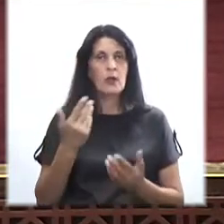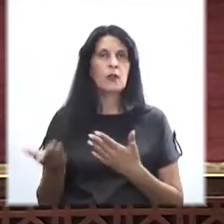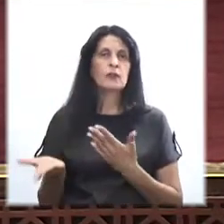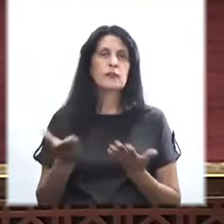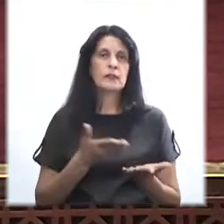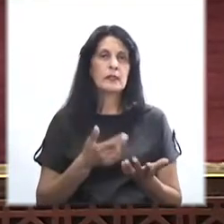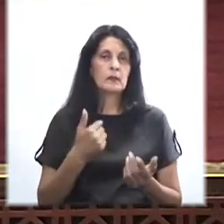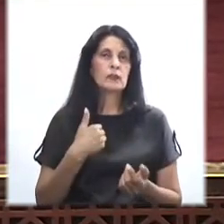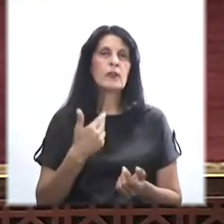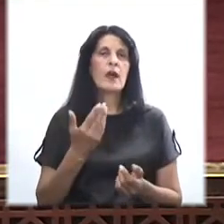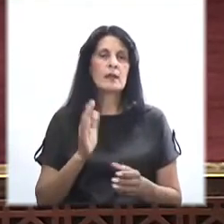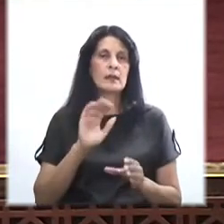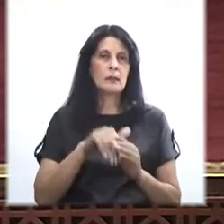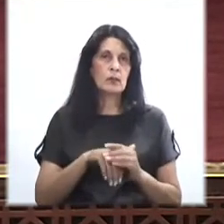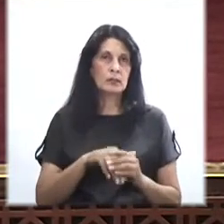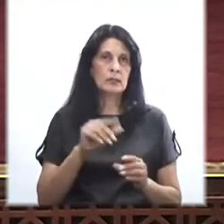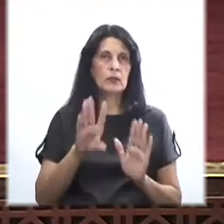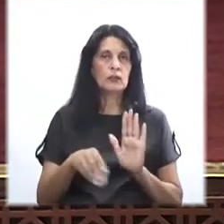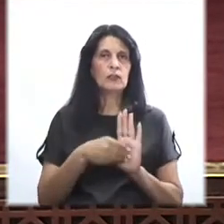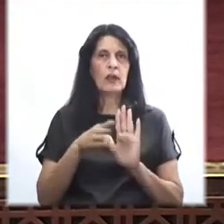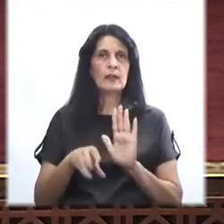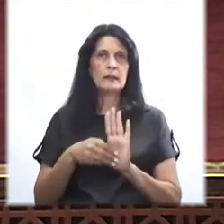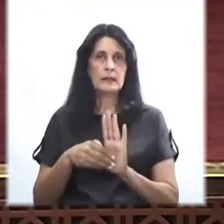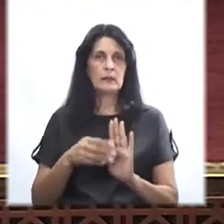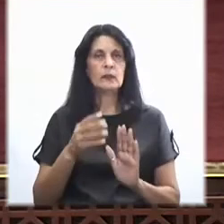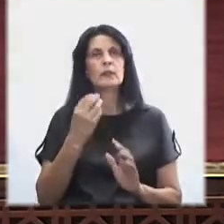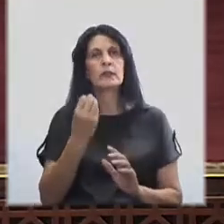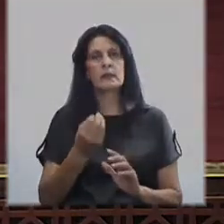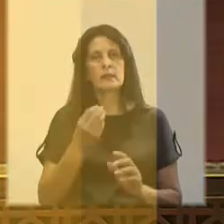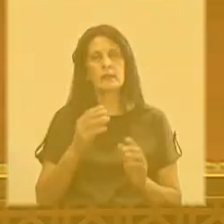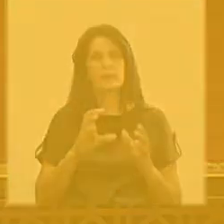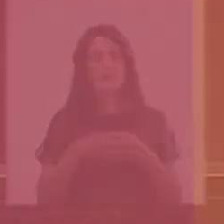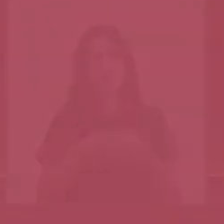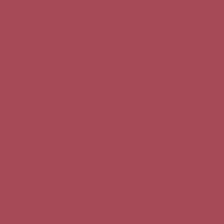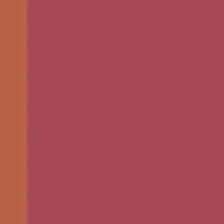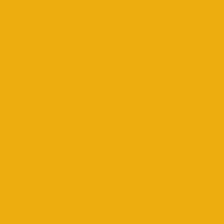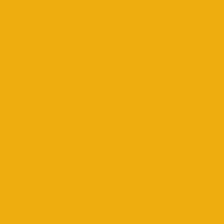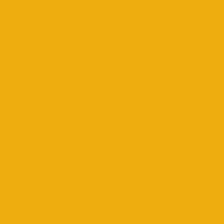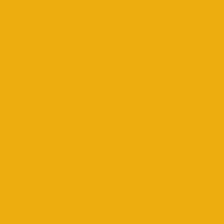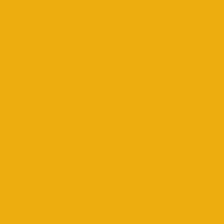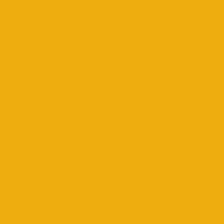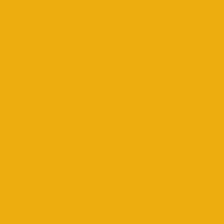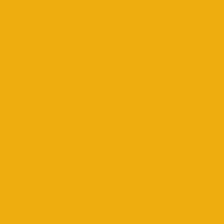invitamos a que nos acompañen a votar los aditivos que Cabildo Abierto está presentando en esta ocasión. Muchas gracias, presidente.